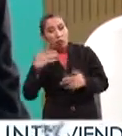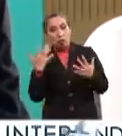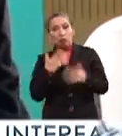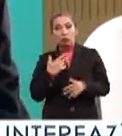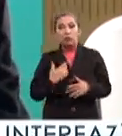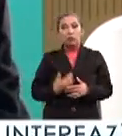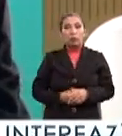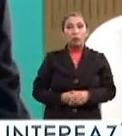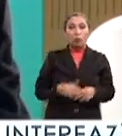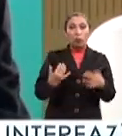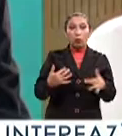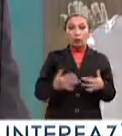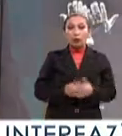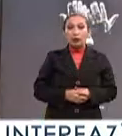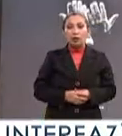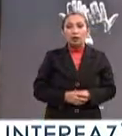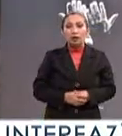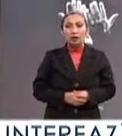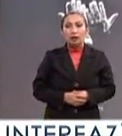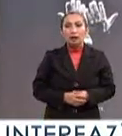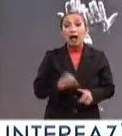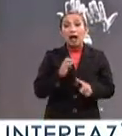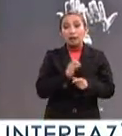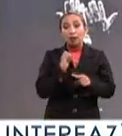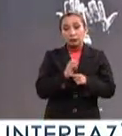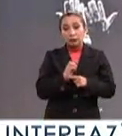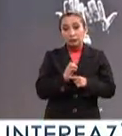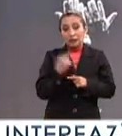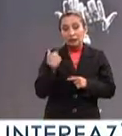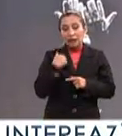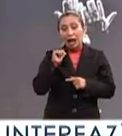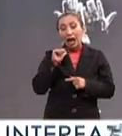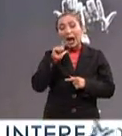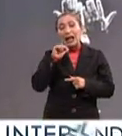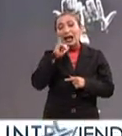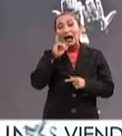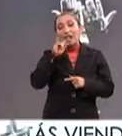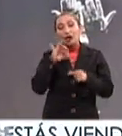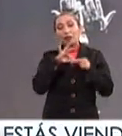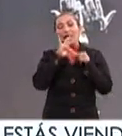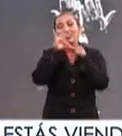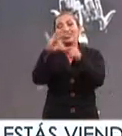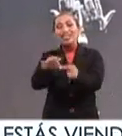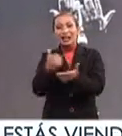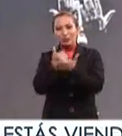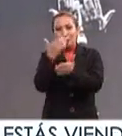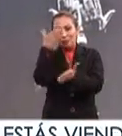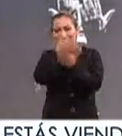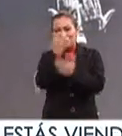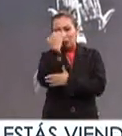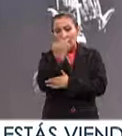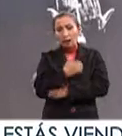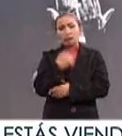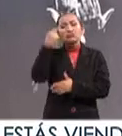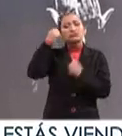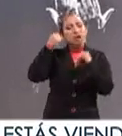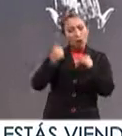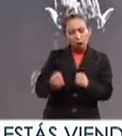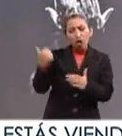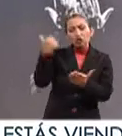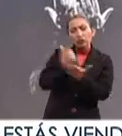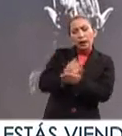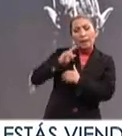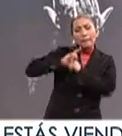no sé, ¿no? O sea que de alguna manera Alejandro me condujo a la escuela. Estoy seguro que la ciudad,